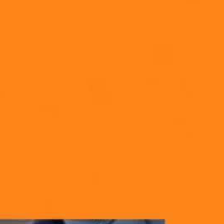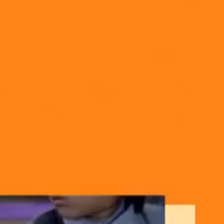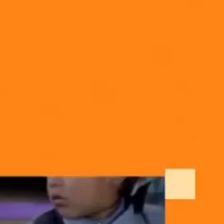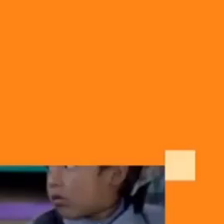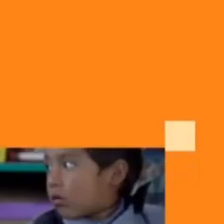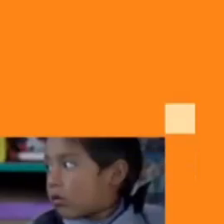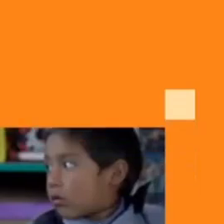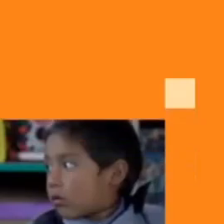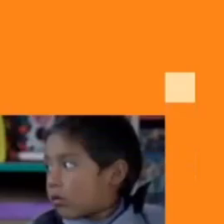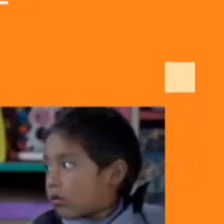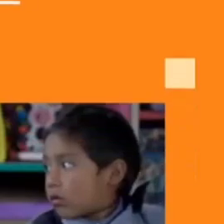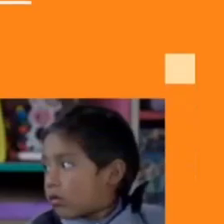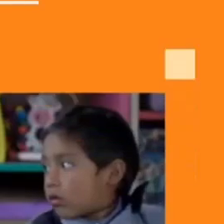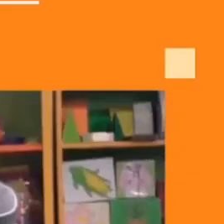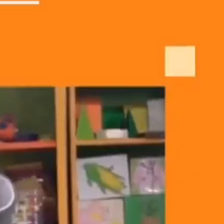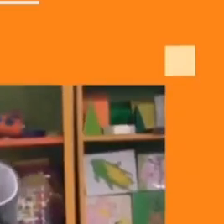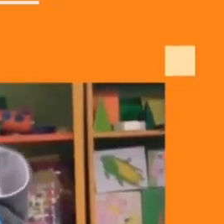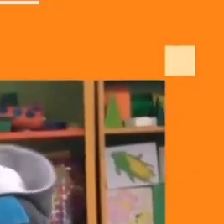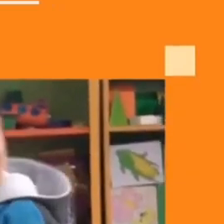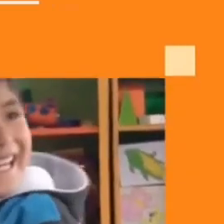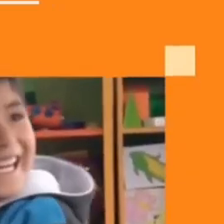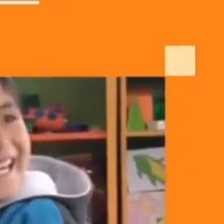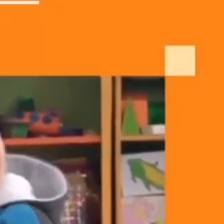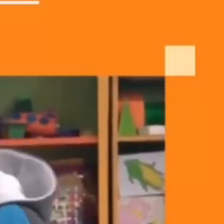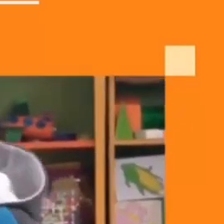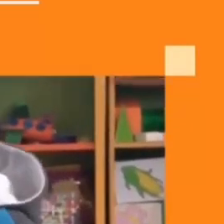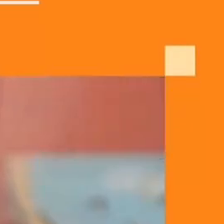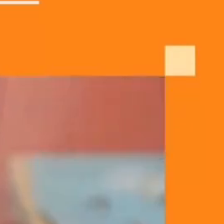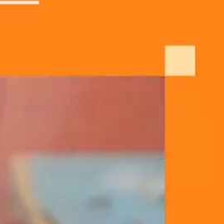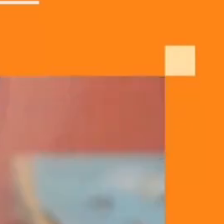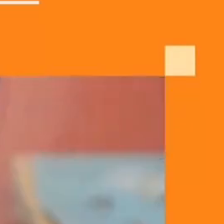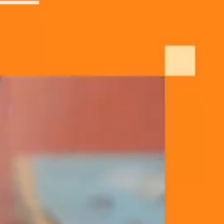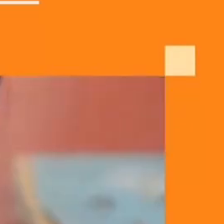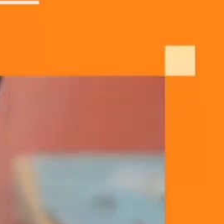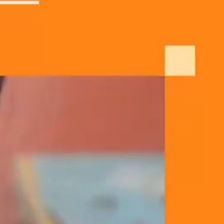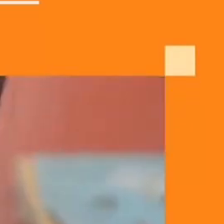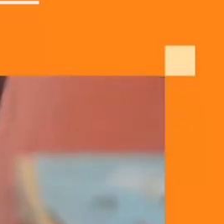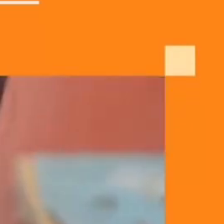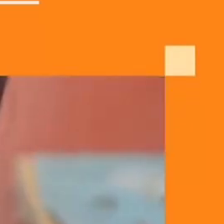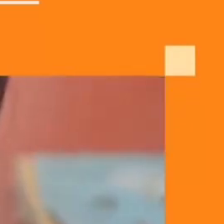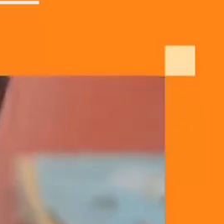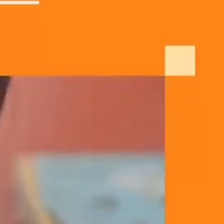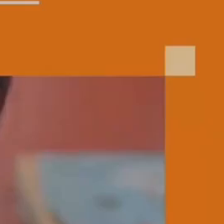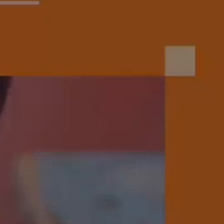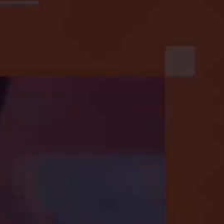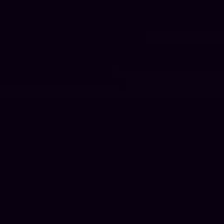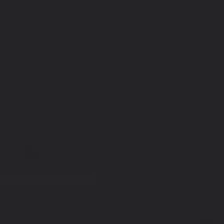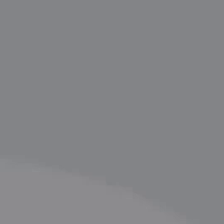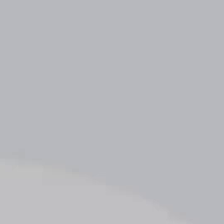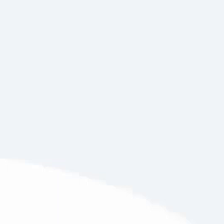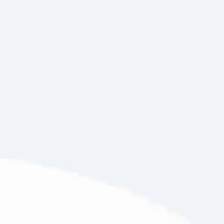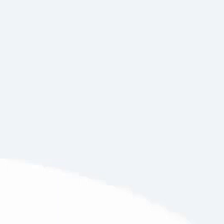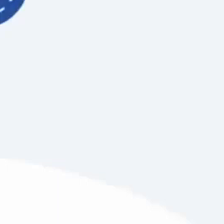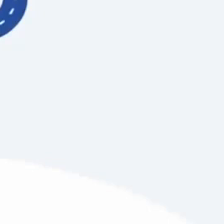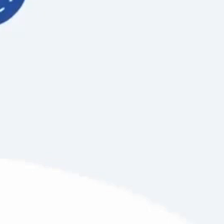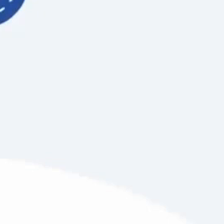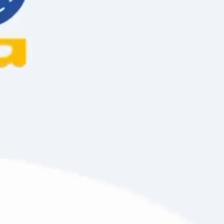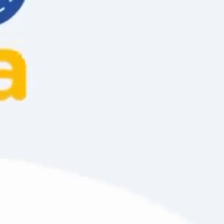ti. Estamos viendo Aprendo en Casa, secundaria.